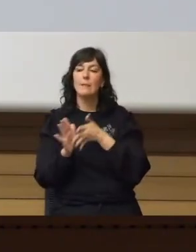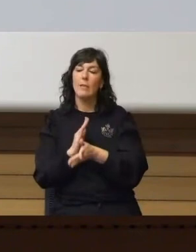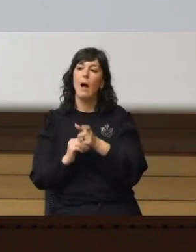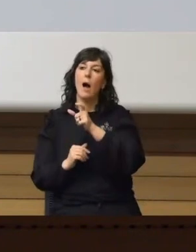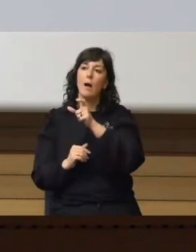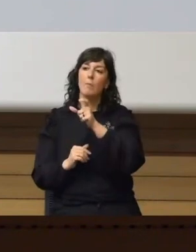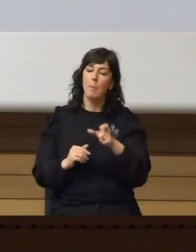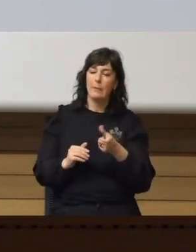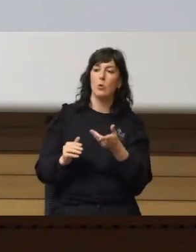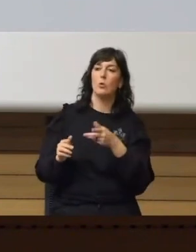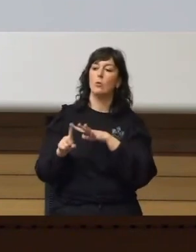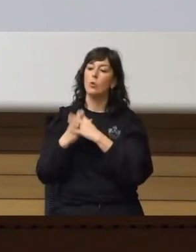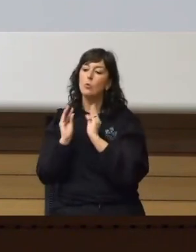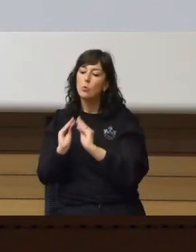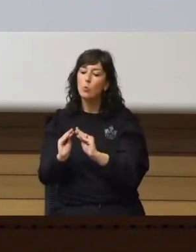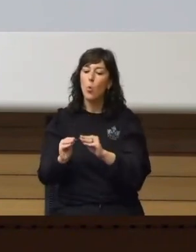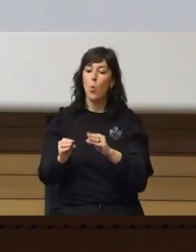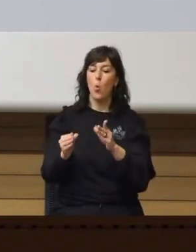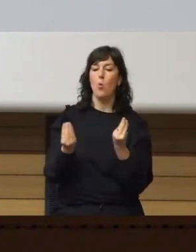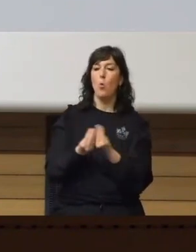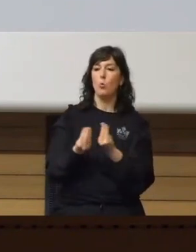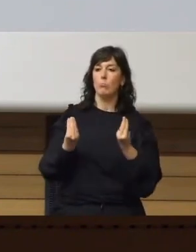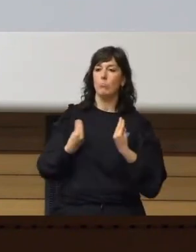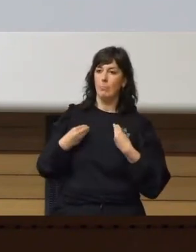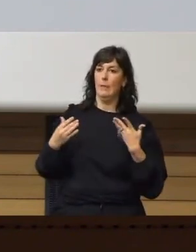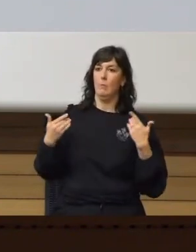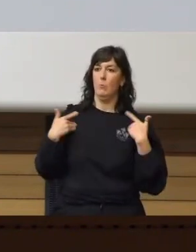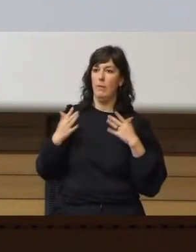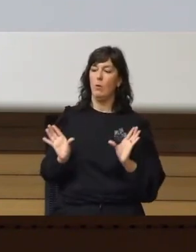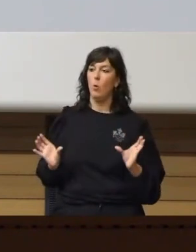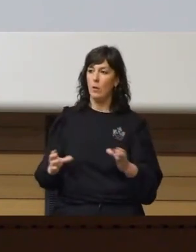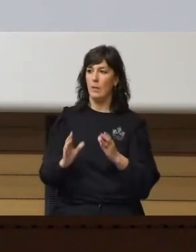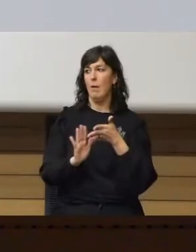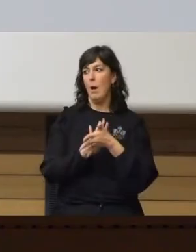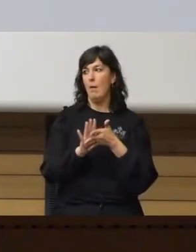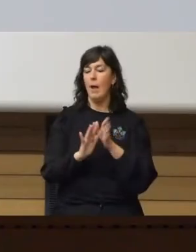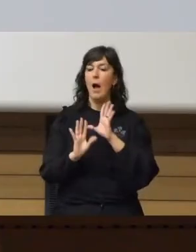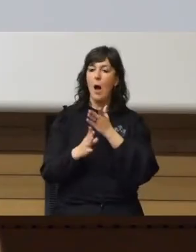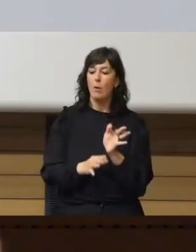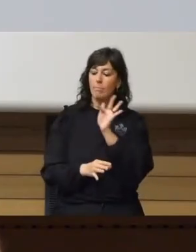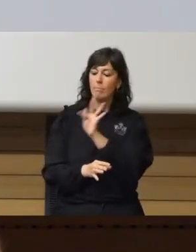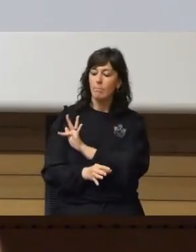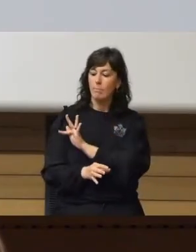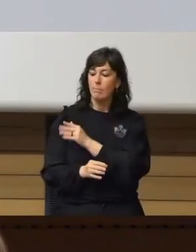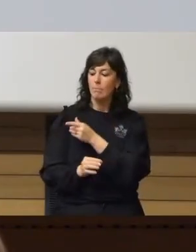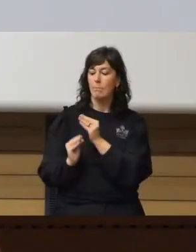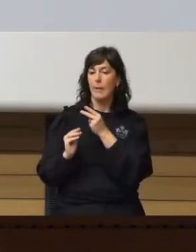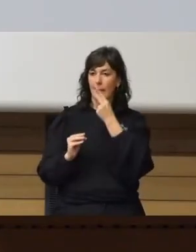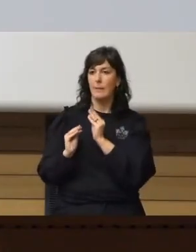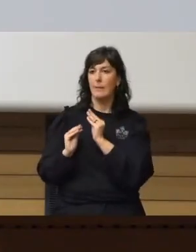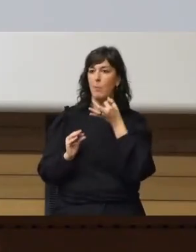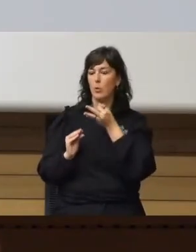y una responsabilidad colectiva. Así que ahora os dejo con esta interesante ponencia sobre la perspectiva integral